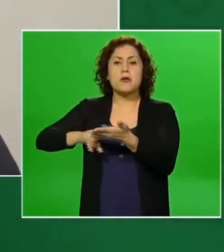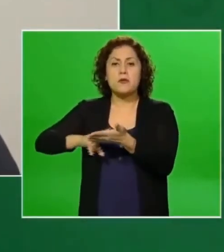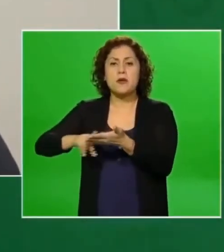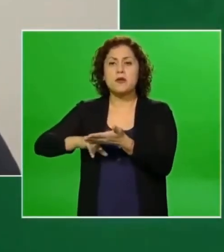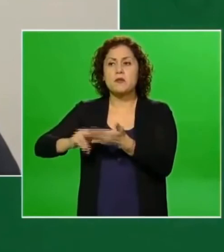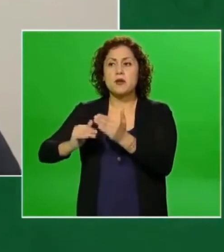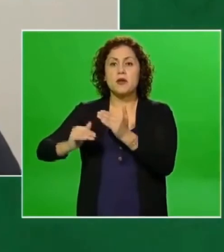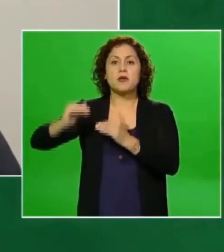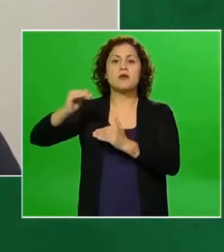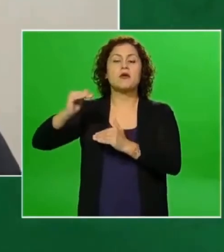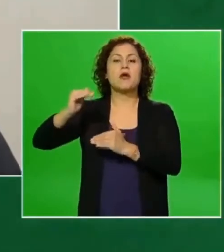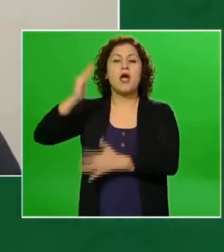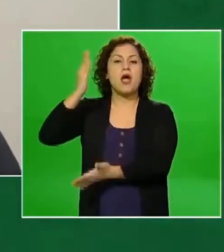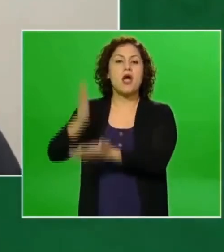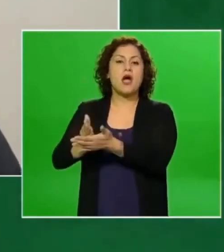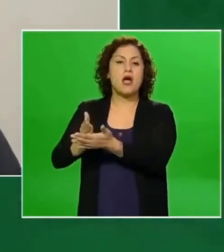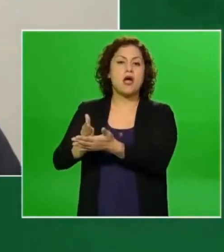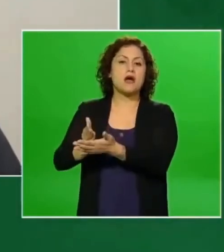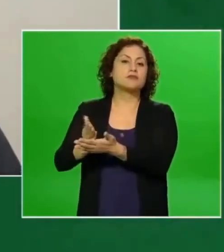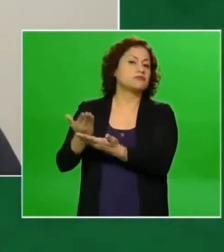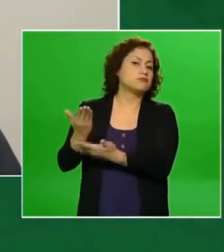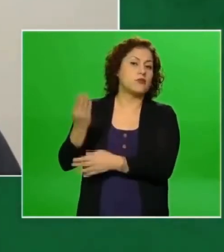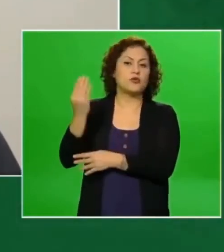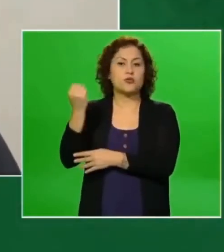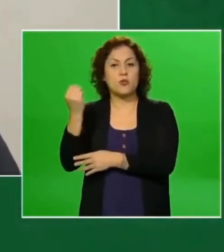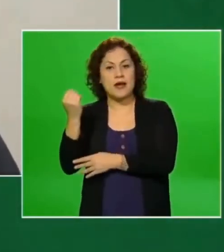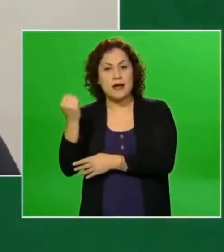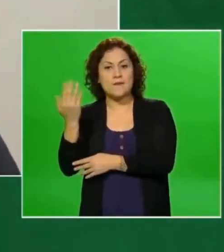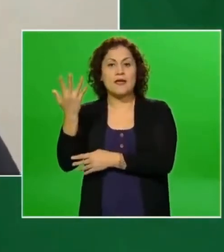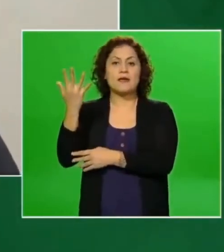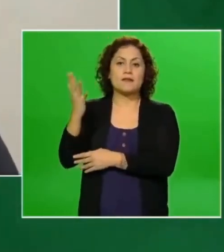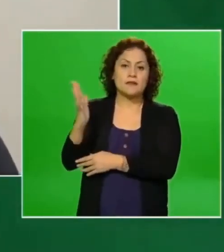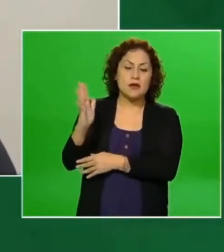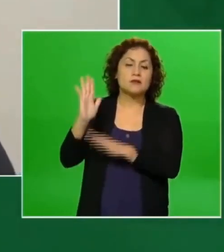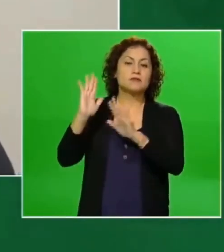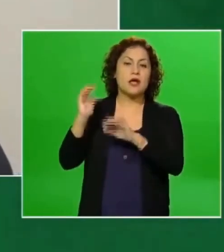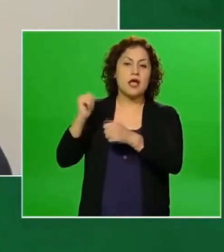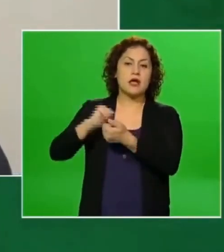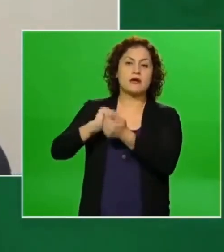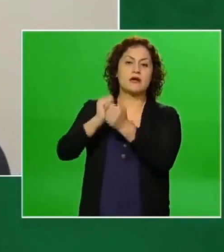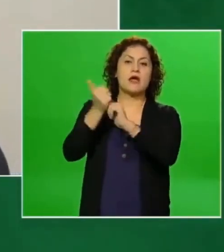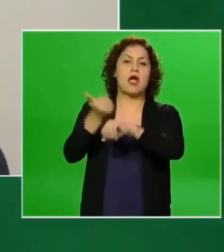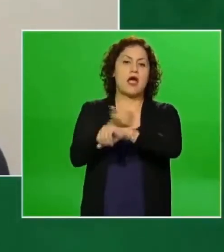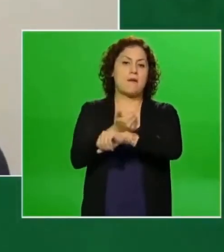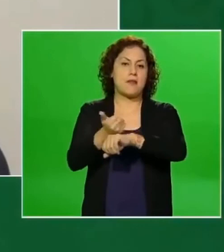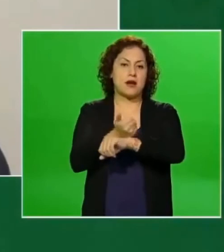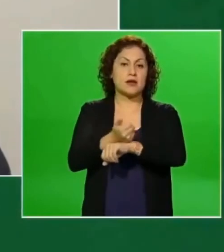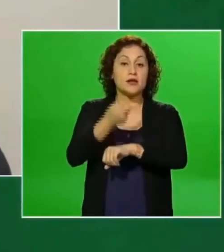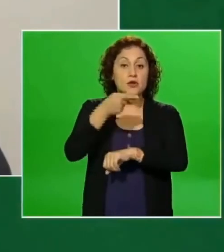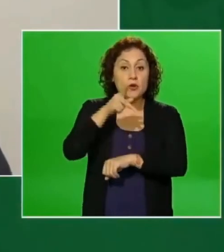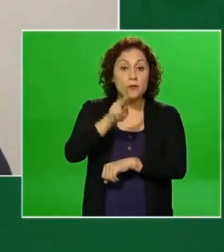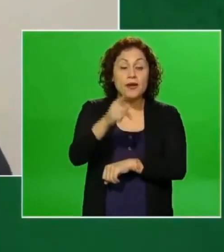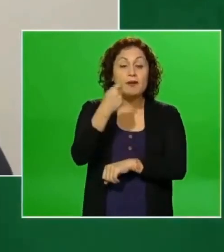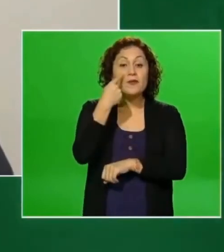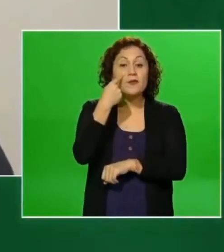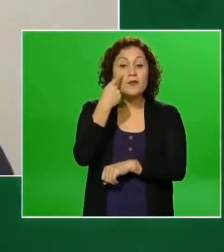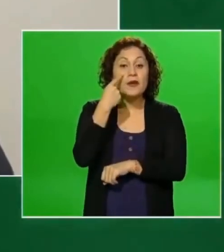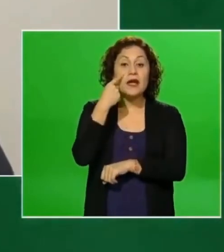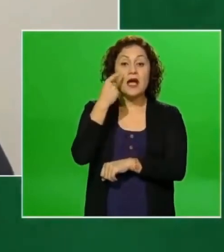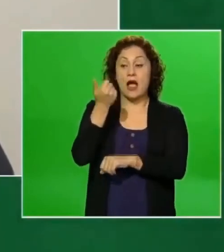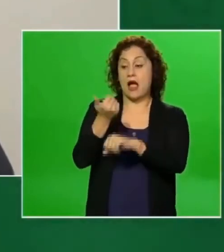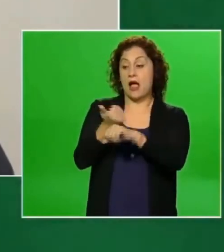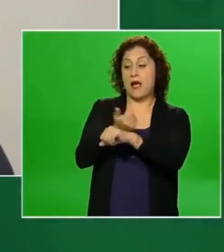momento en donde cortó y cortó con una puntuación que le dio el amarillo, pero no es un amarillo que en su momento esté evidenciando